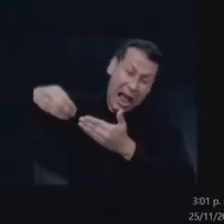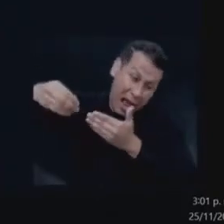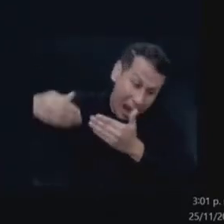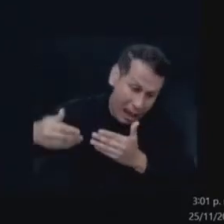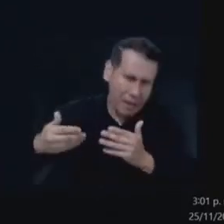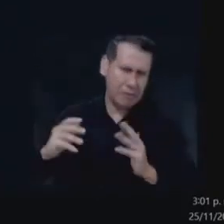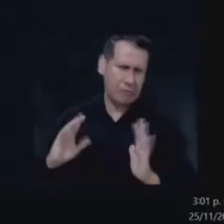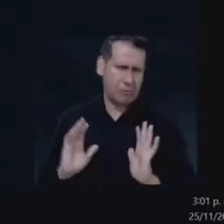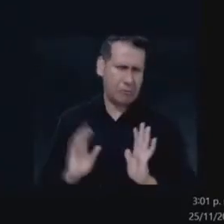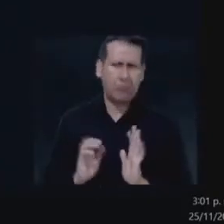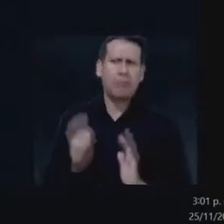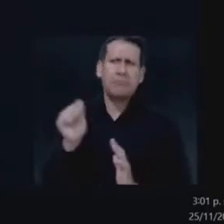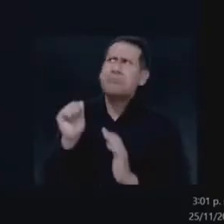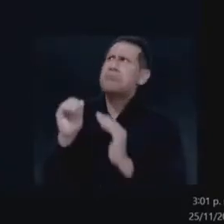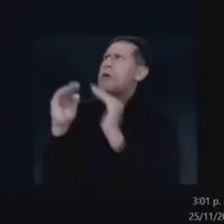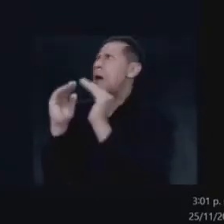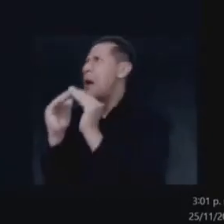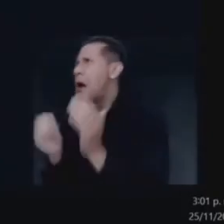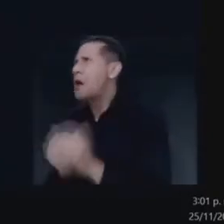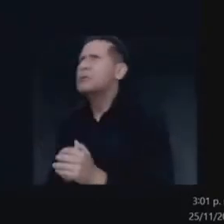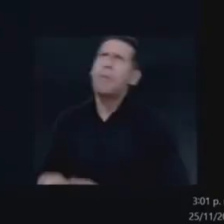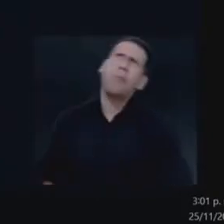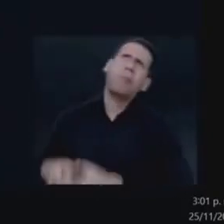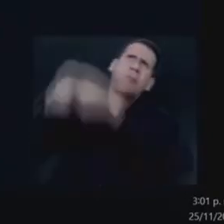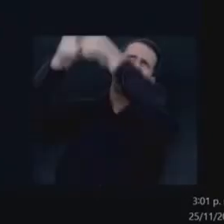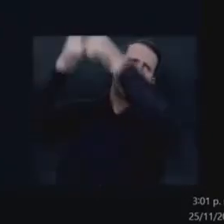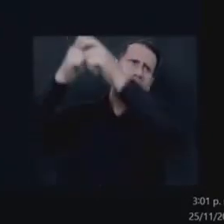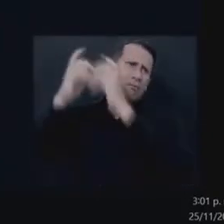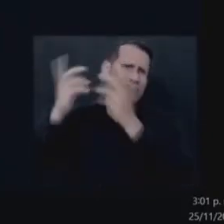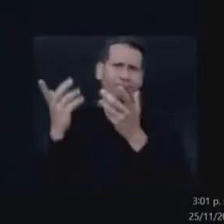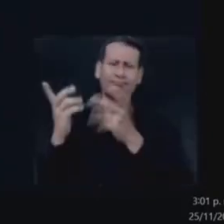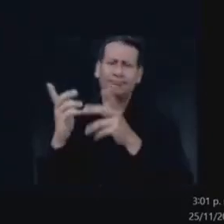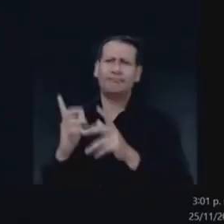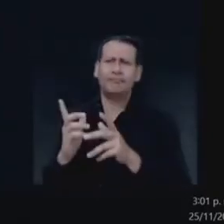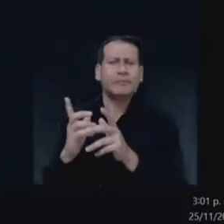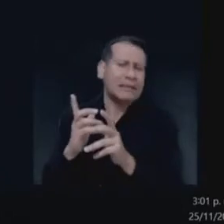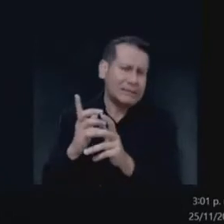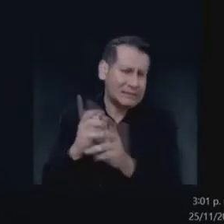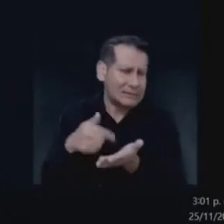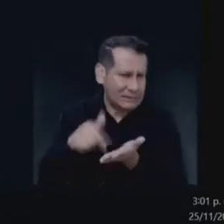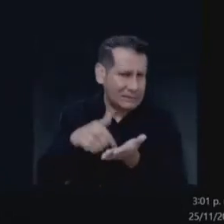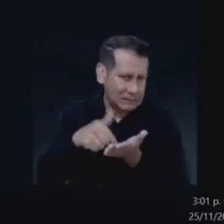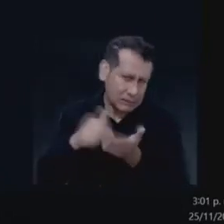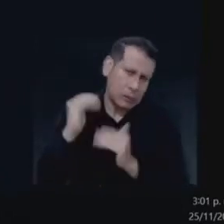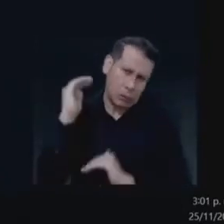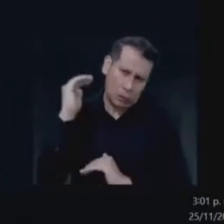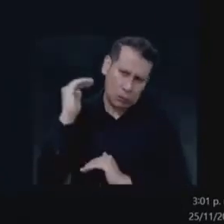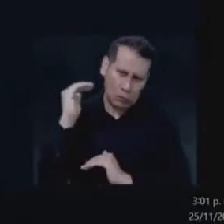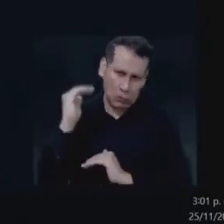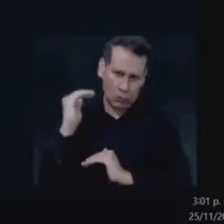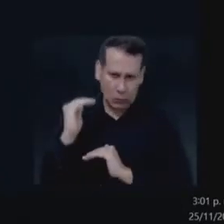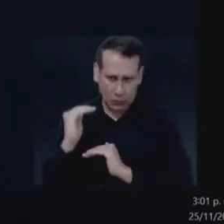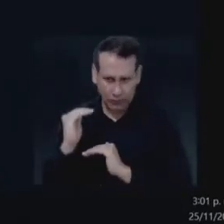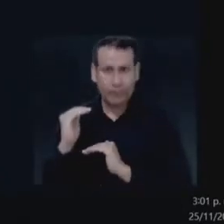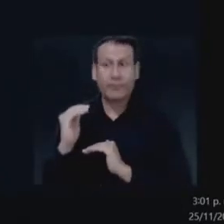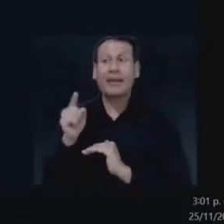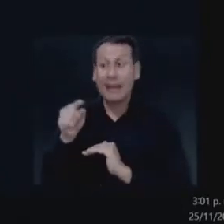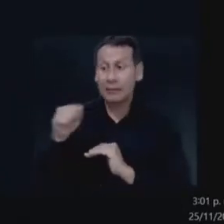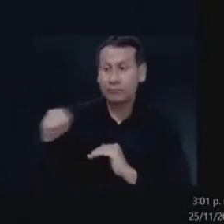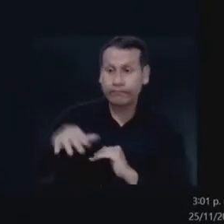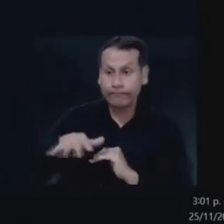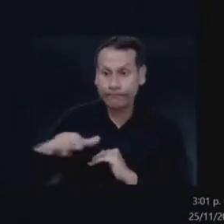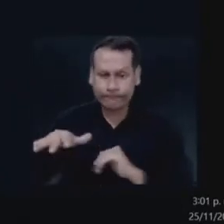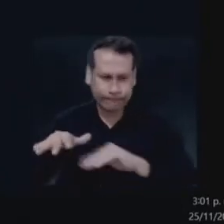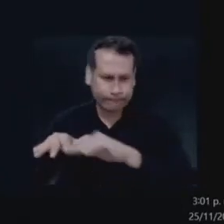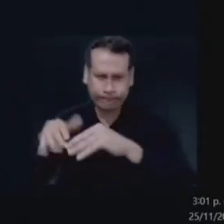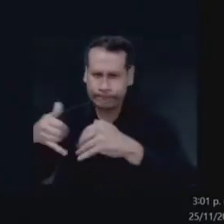postes o lo que haya. Eso hace más económico no solo el despliegue de la red, sino la operación también. Si